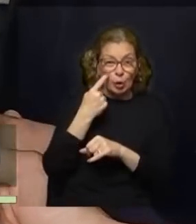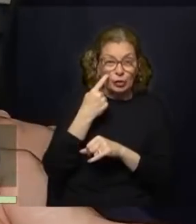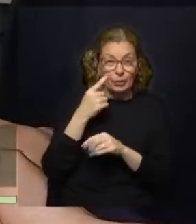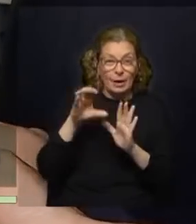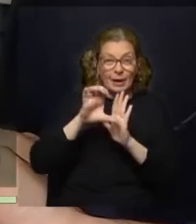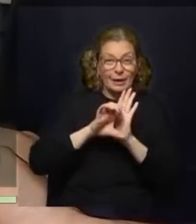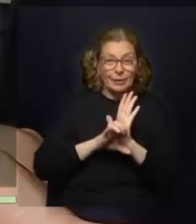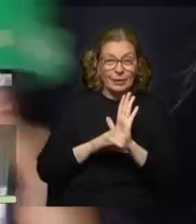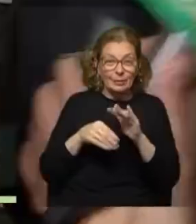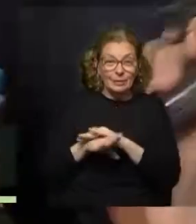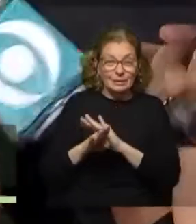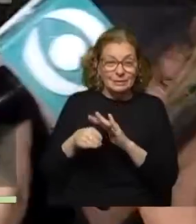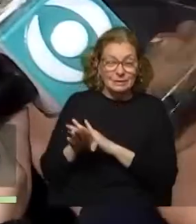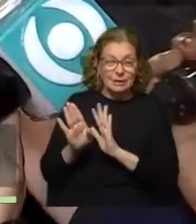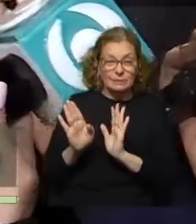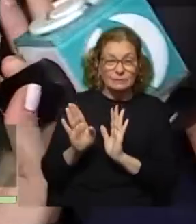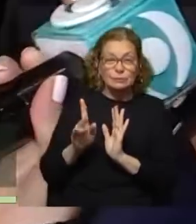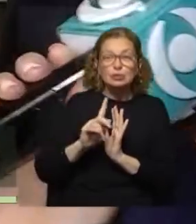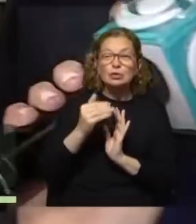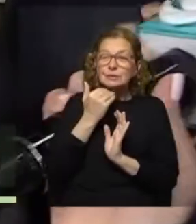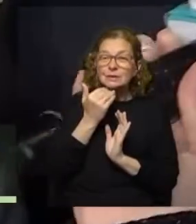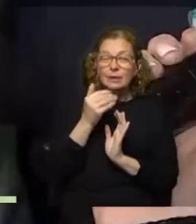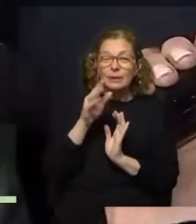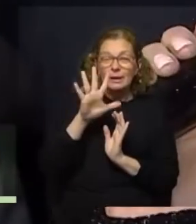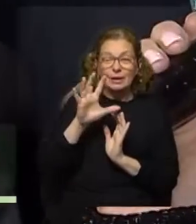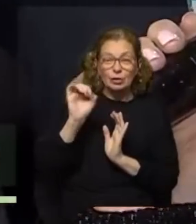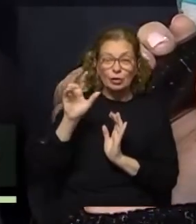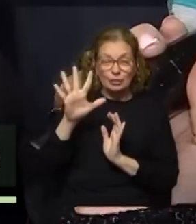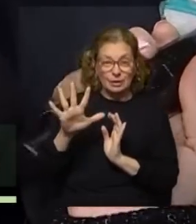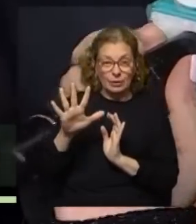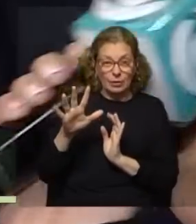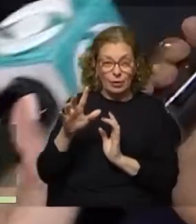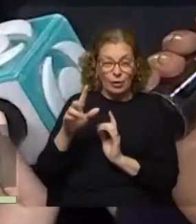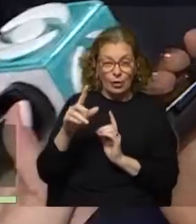de personas que hayan ingresado el 505